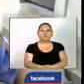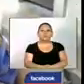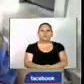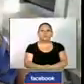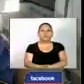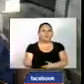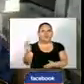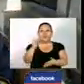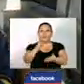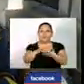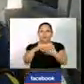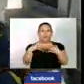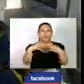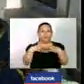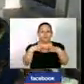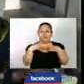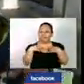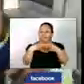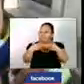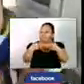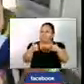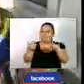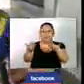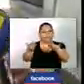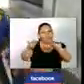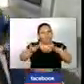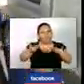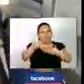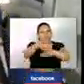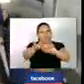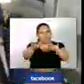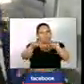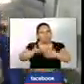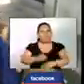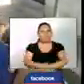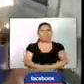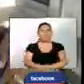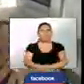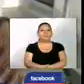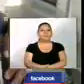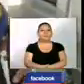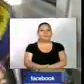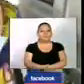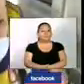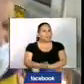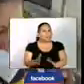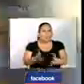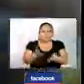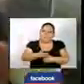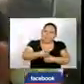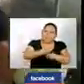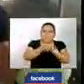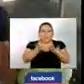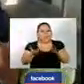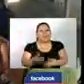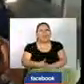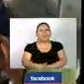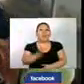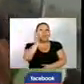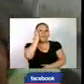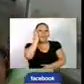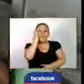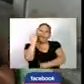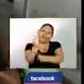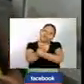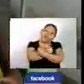amor de